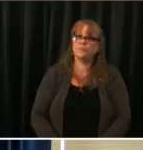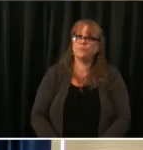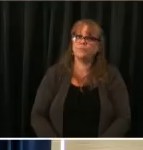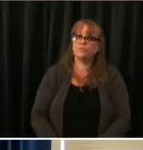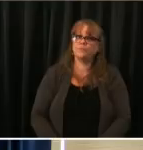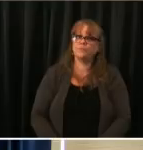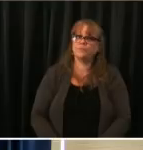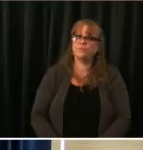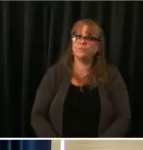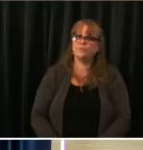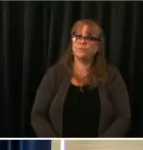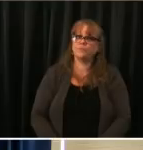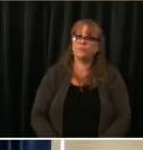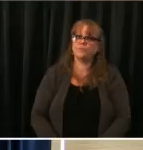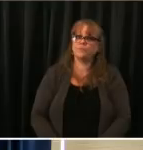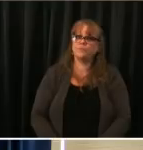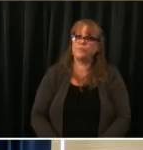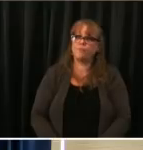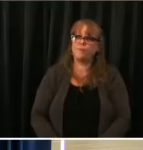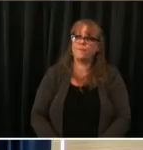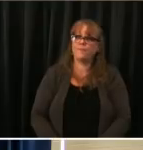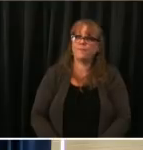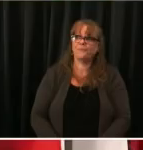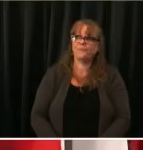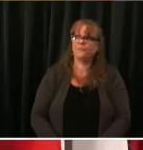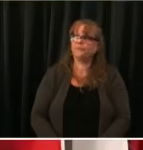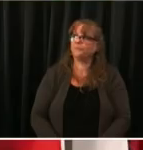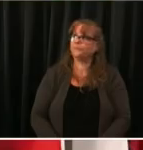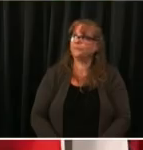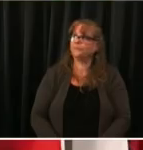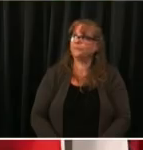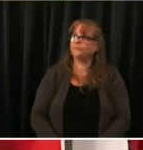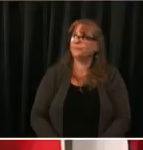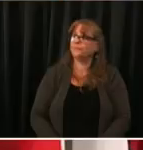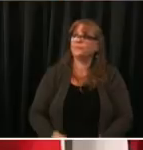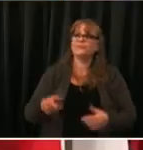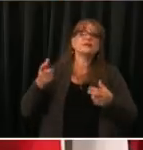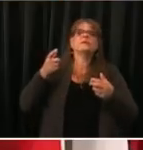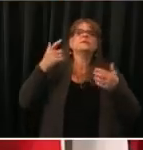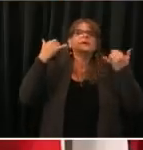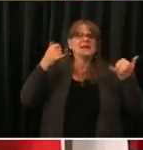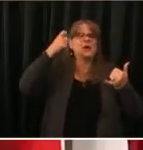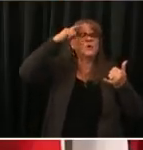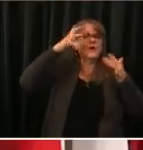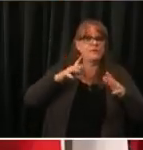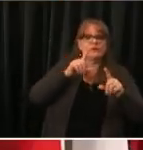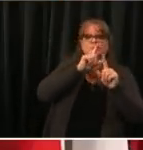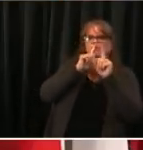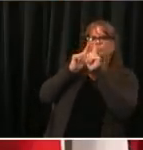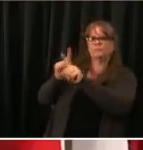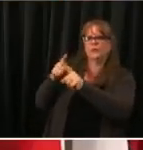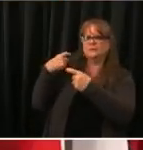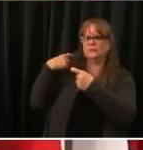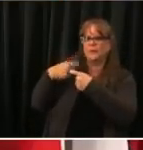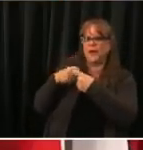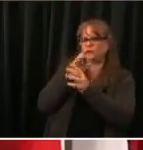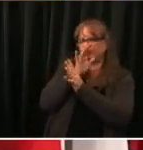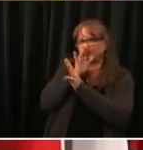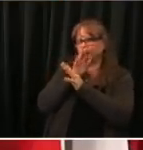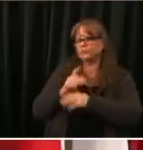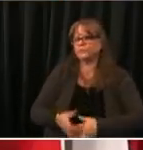que vienen de otros estados a colocarse la vacuna? Sí. Todos los residentes de Colorado